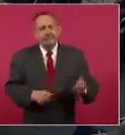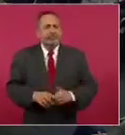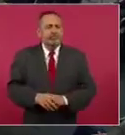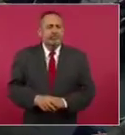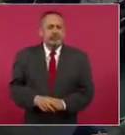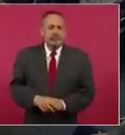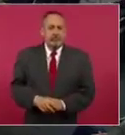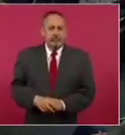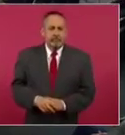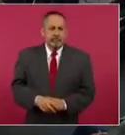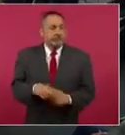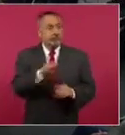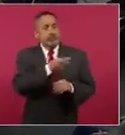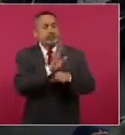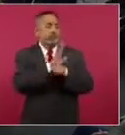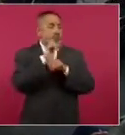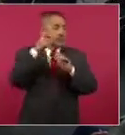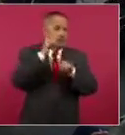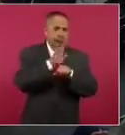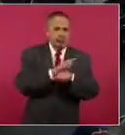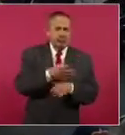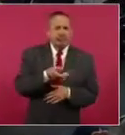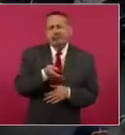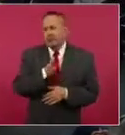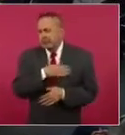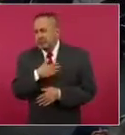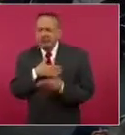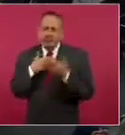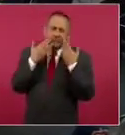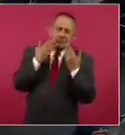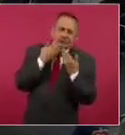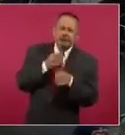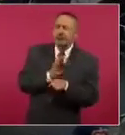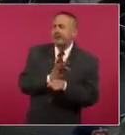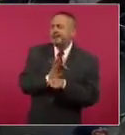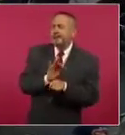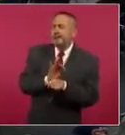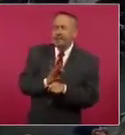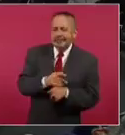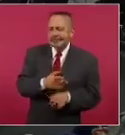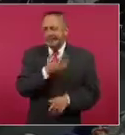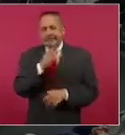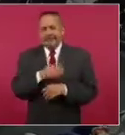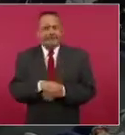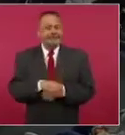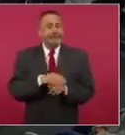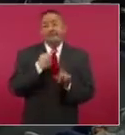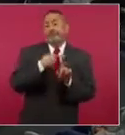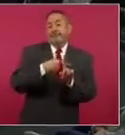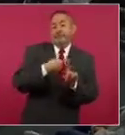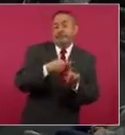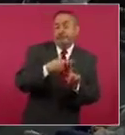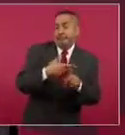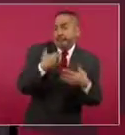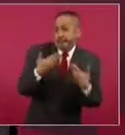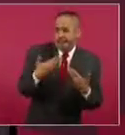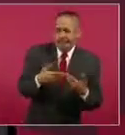sí, cineastas, buena onditas, ¿no? Progres, buena onditas.